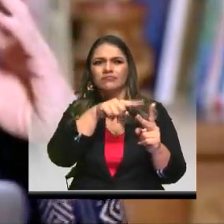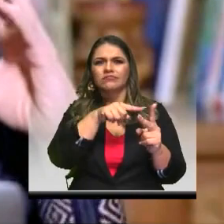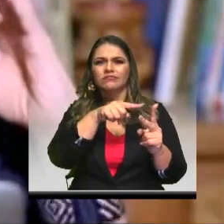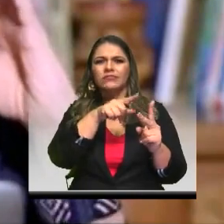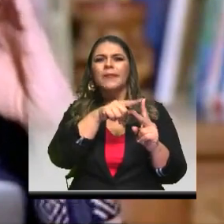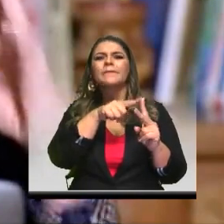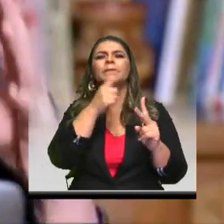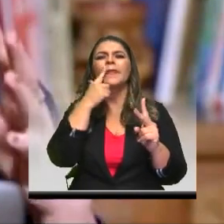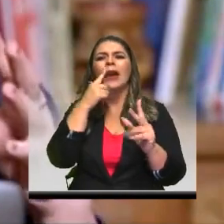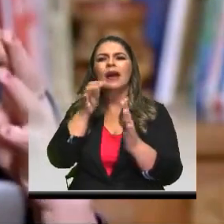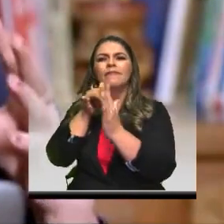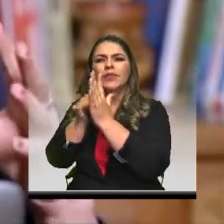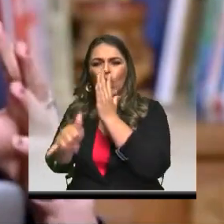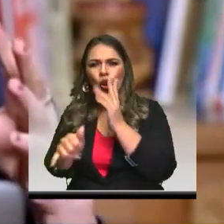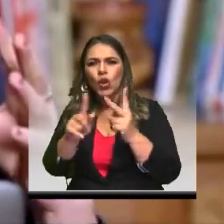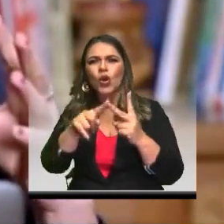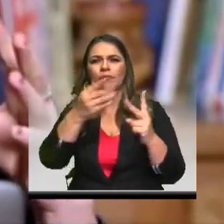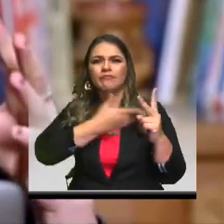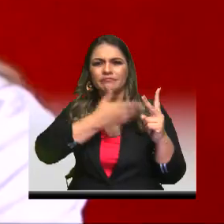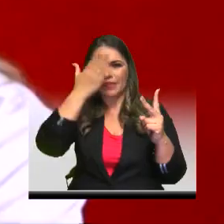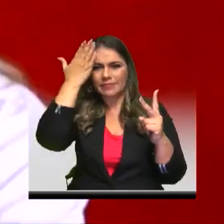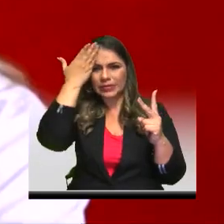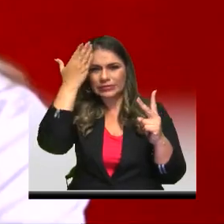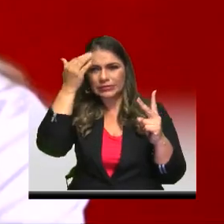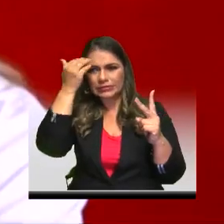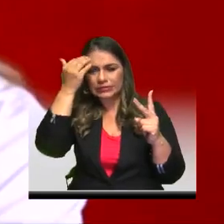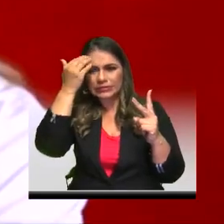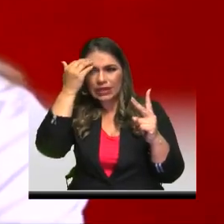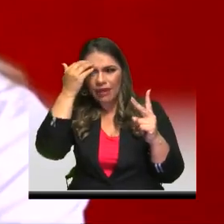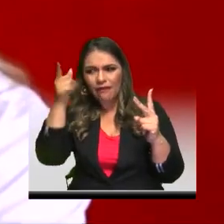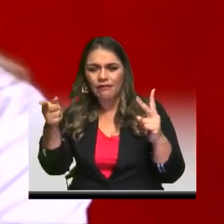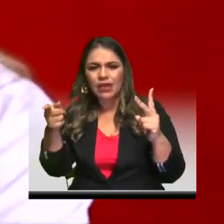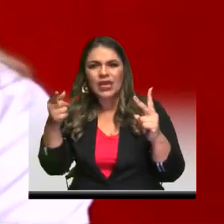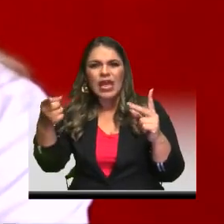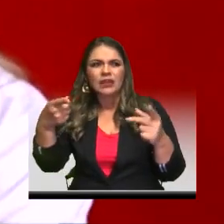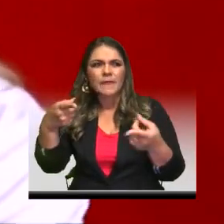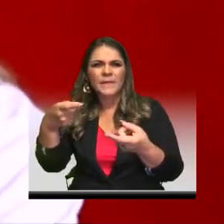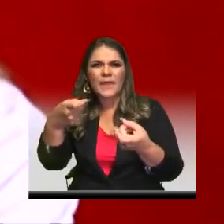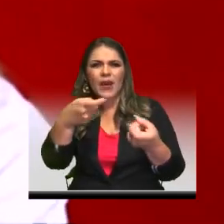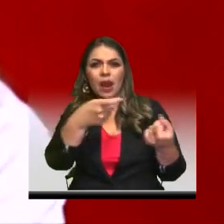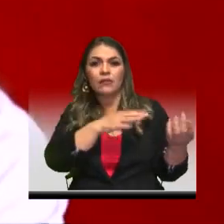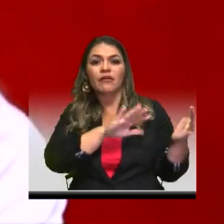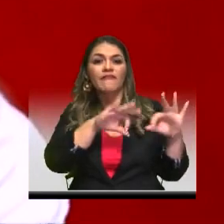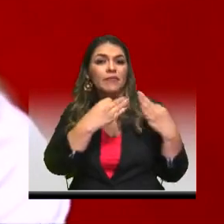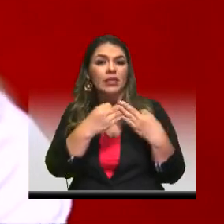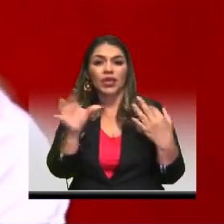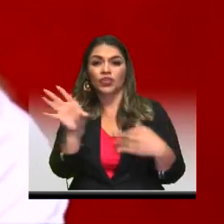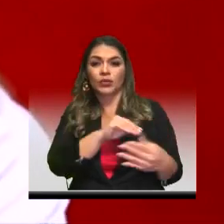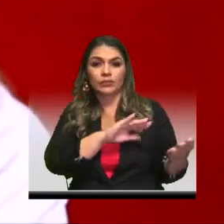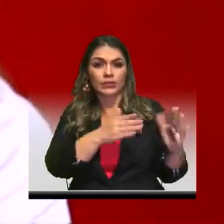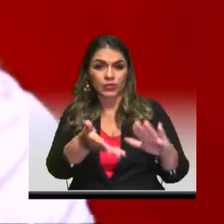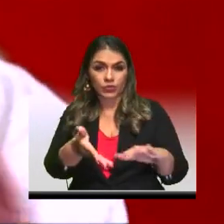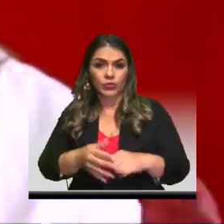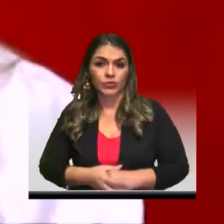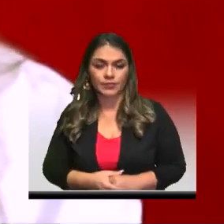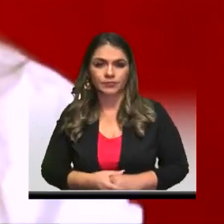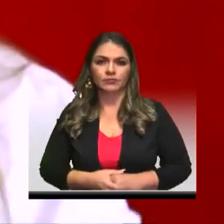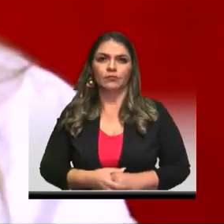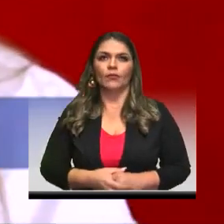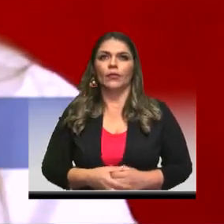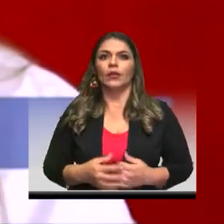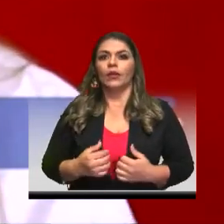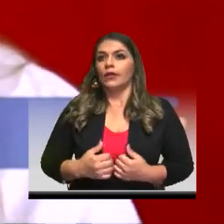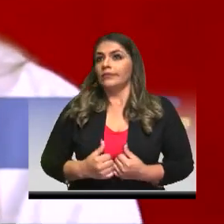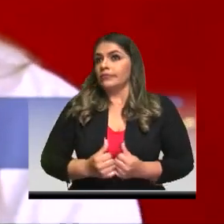esa escena tan dramática en ti? Al momento en el que a mí me dicen, Mónica, bienvenida, por supuesto que quieres hacer